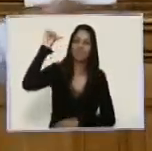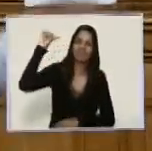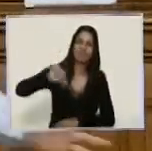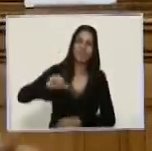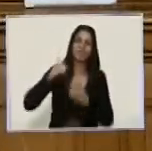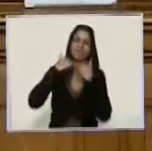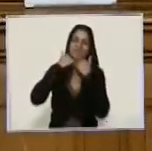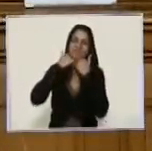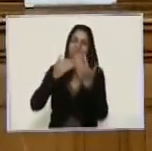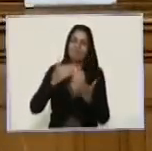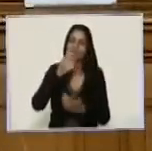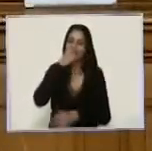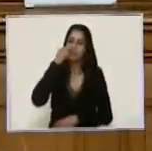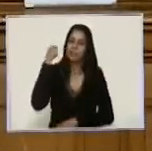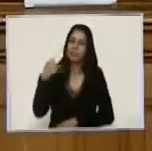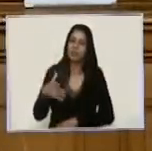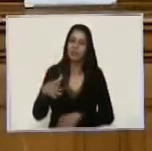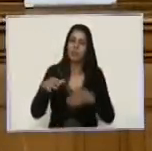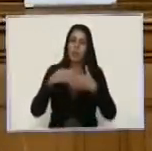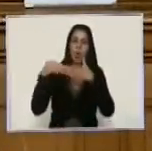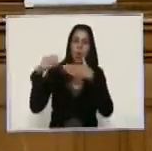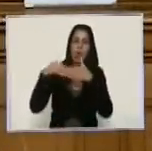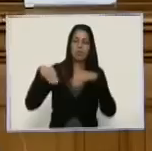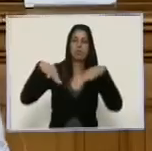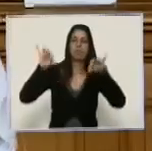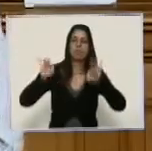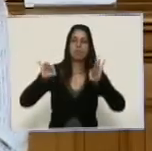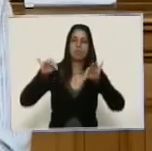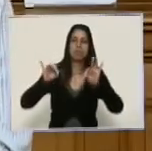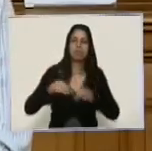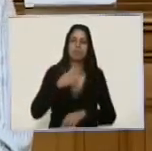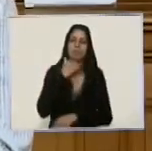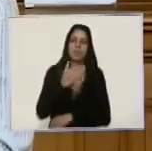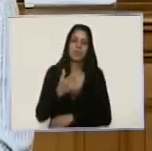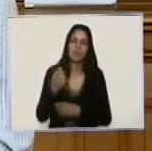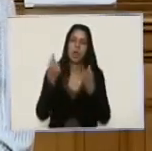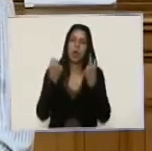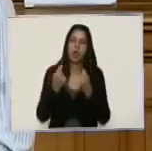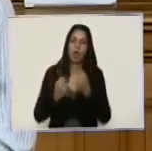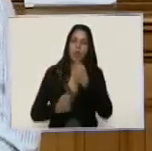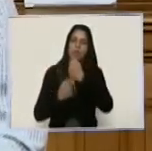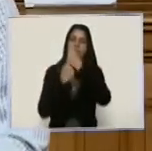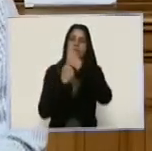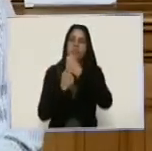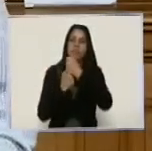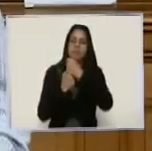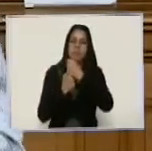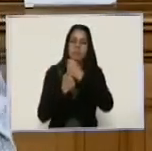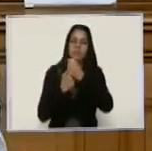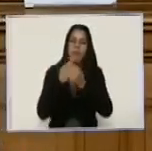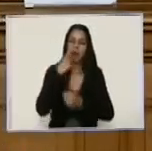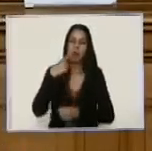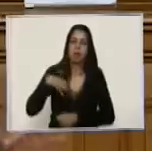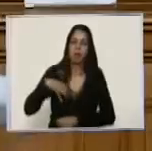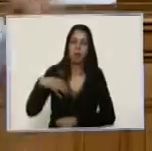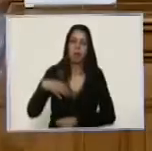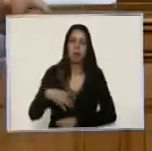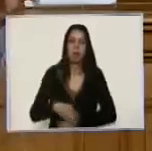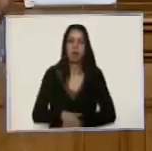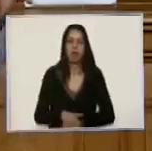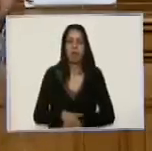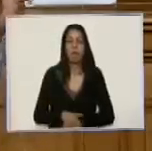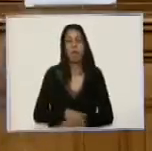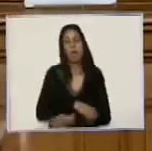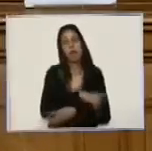tiene ningún respaldo real en la economía real capitalista. Para que estos